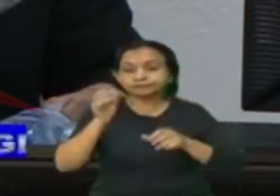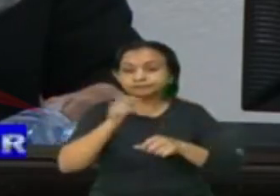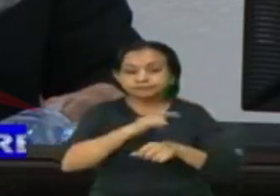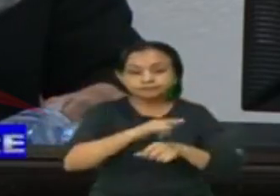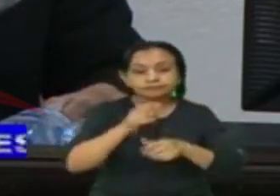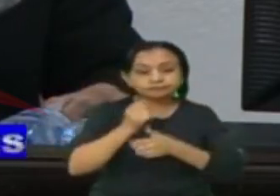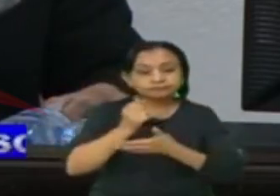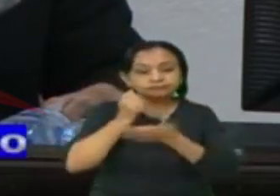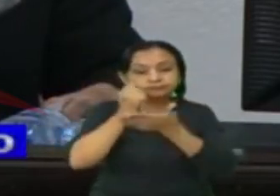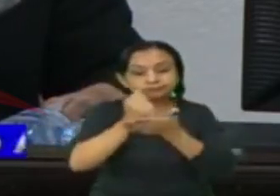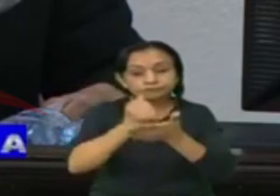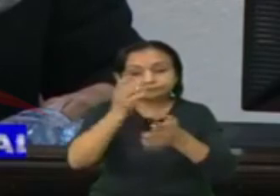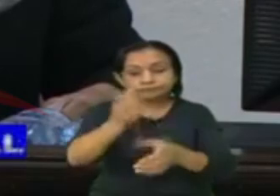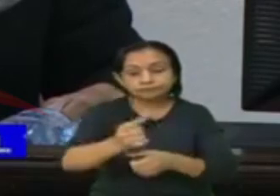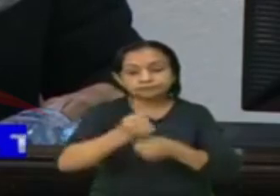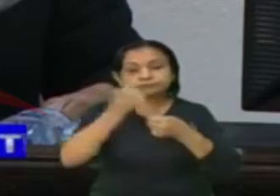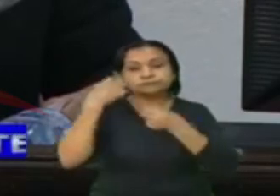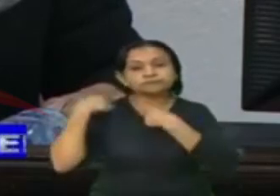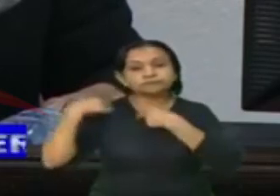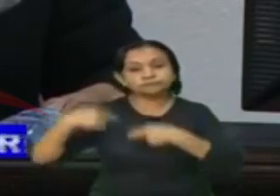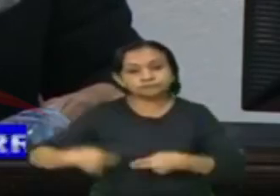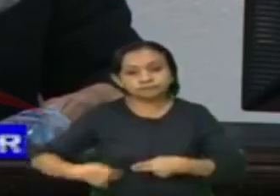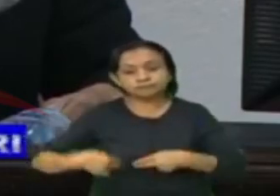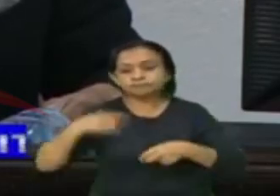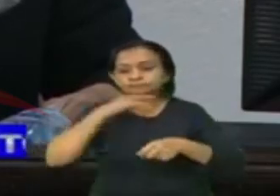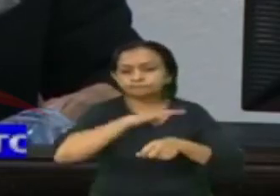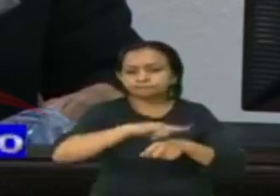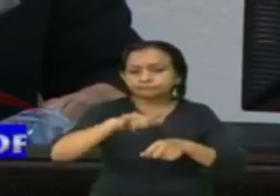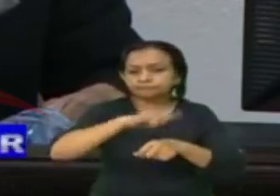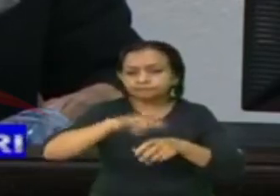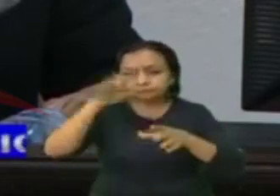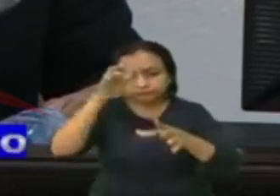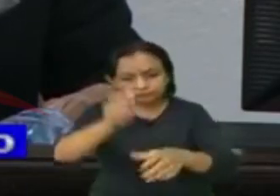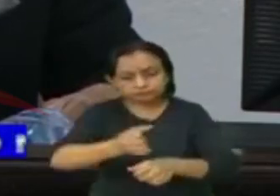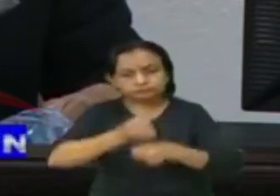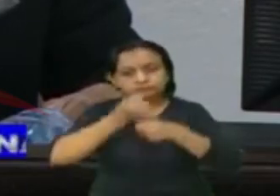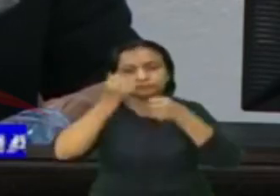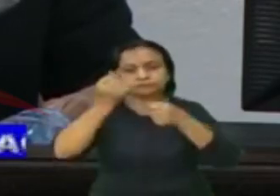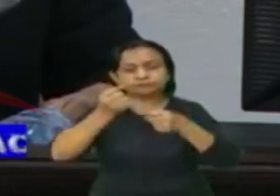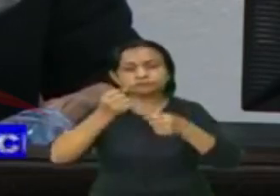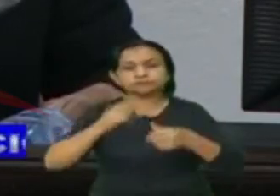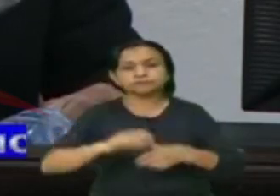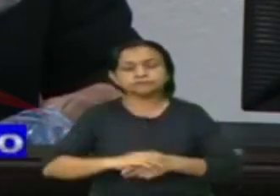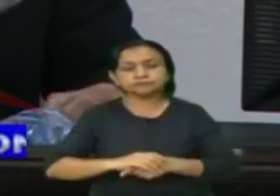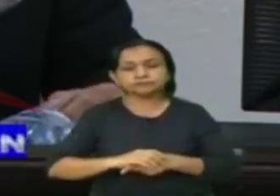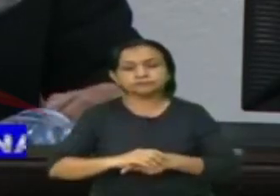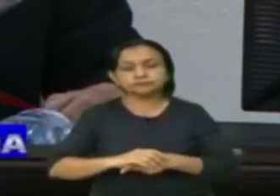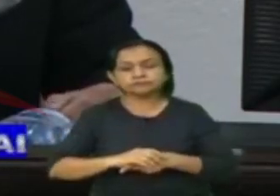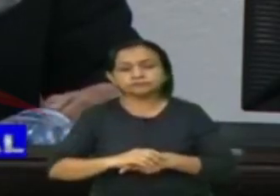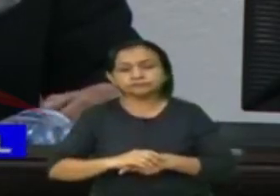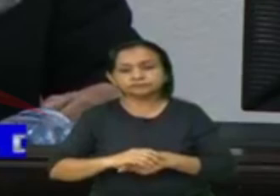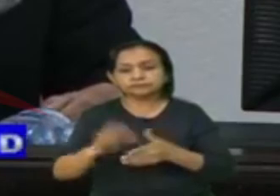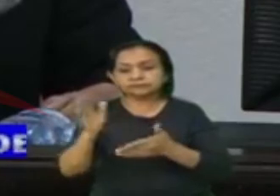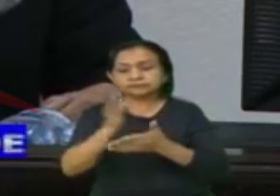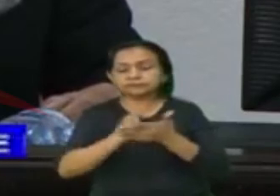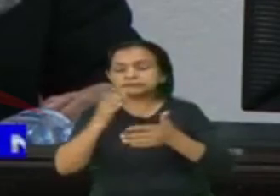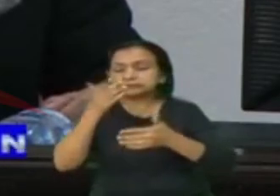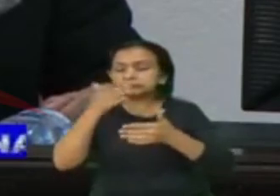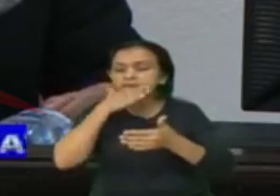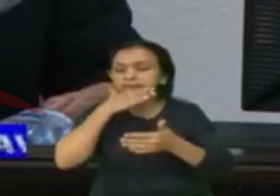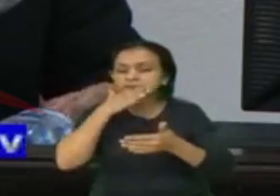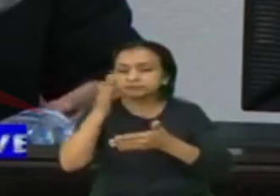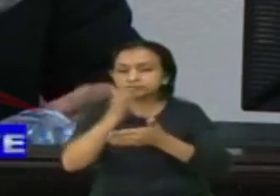de ayuda humanitaria, misiones de búsqueda, salvamento y rescate, en situaciones de